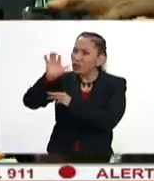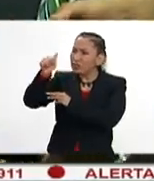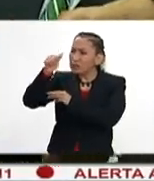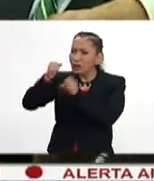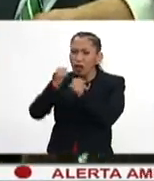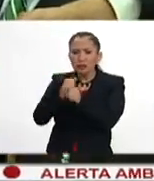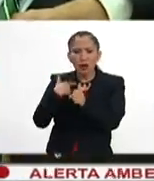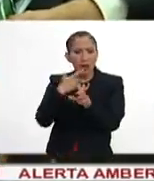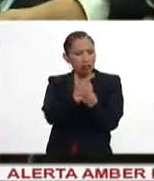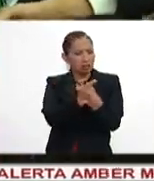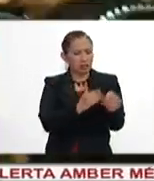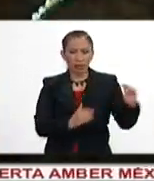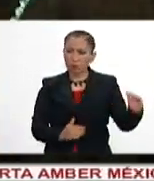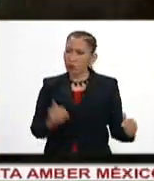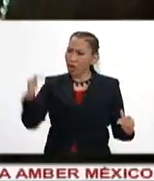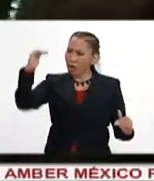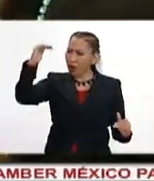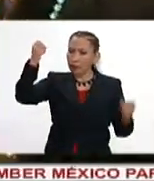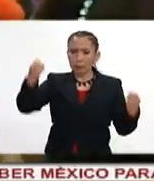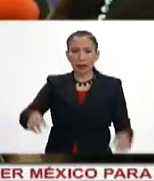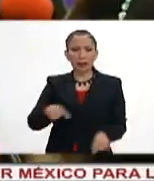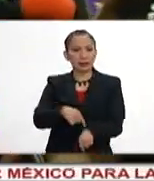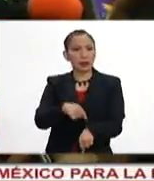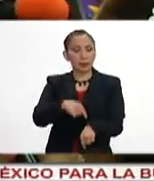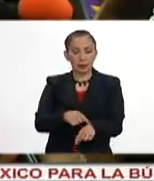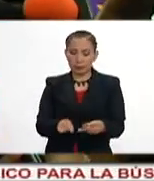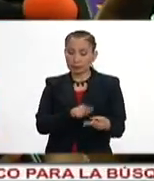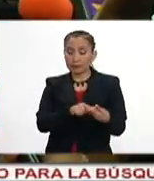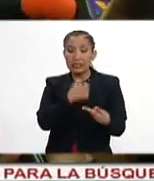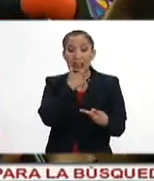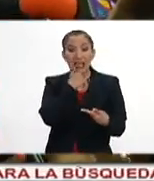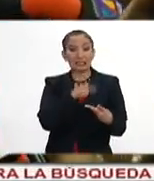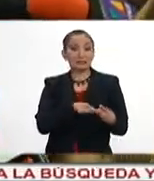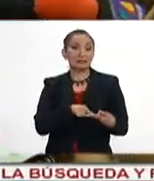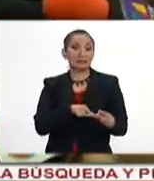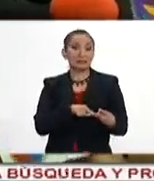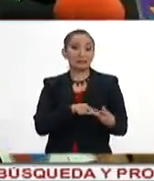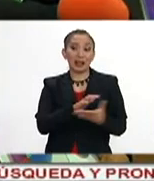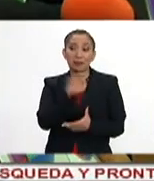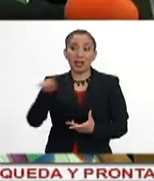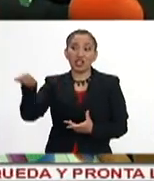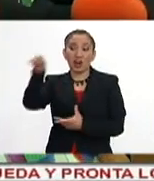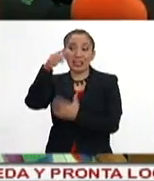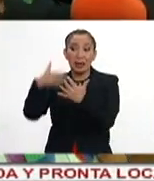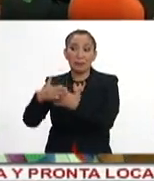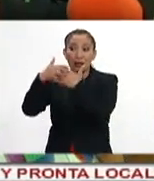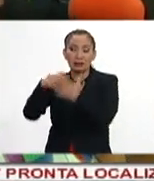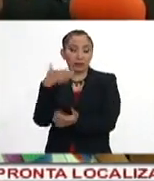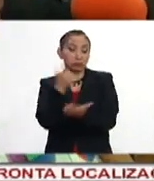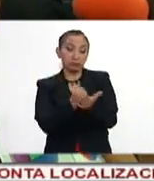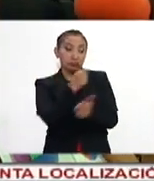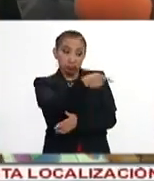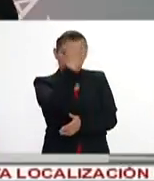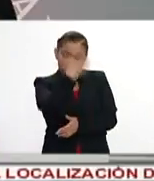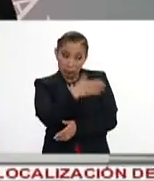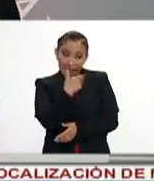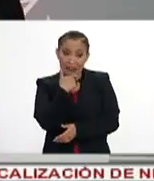años, sale nomás con licenciatura. Y ahí hay una pérdida. Número 2, inglés. La mayoría de las empresas están pidiendo